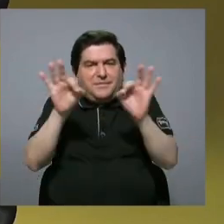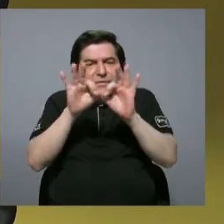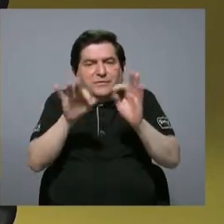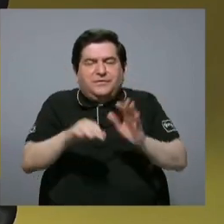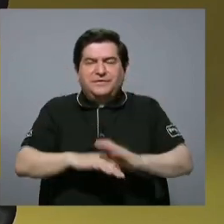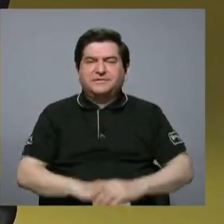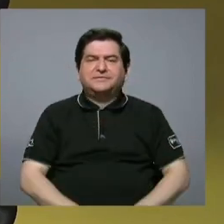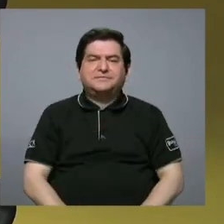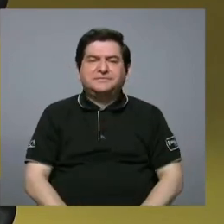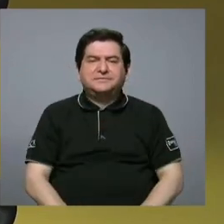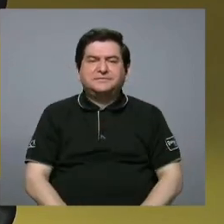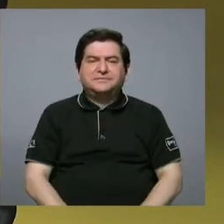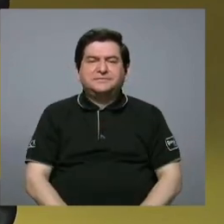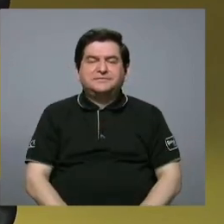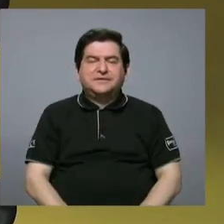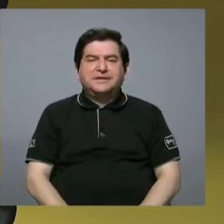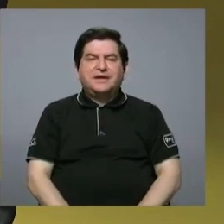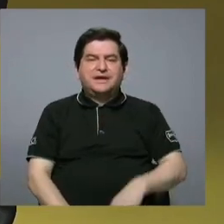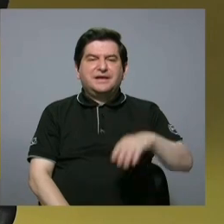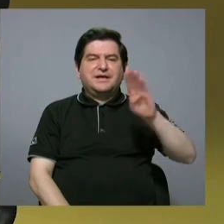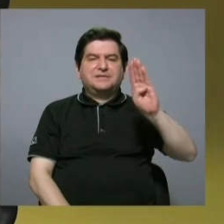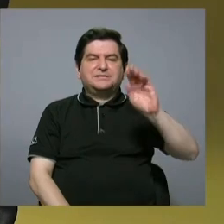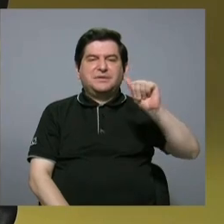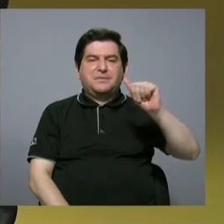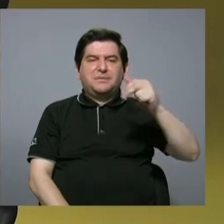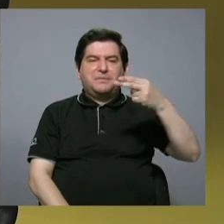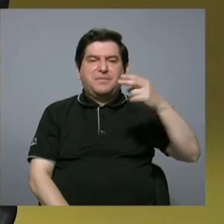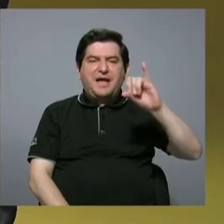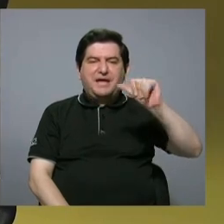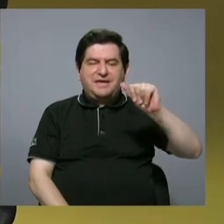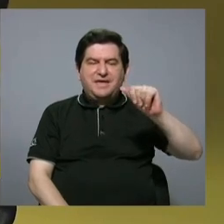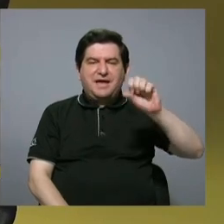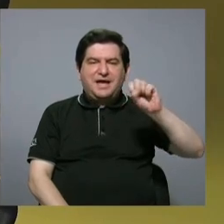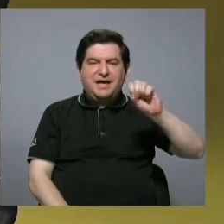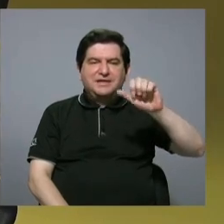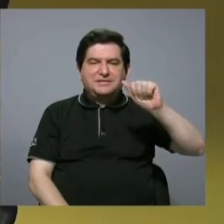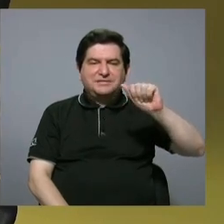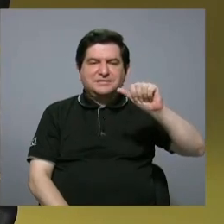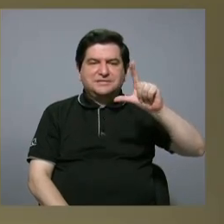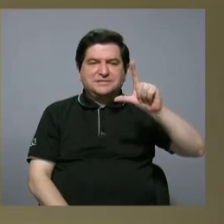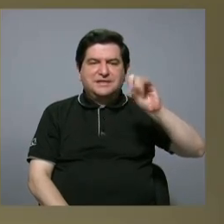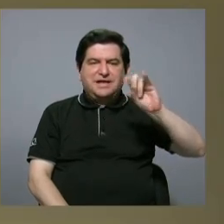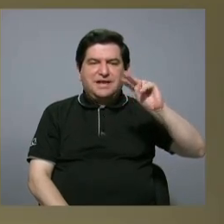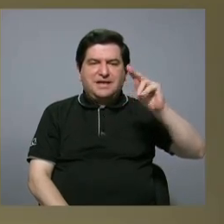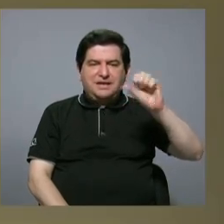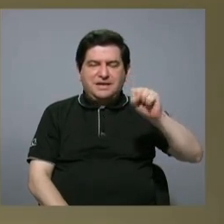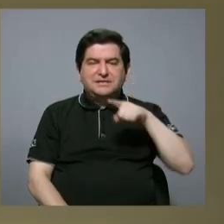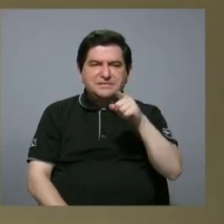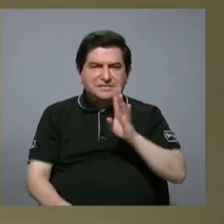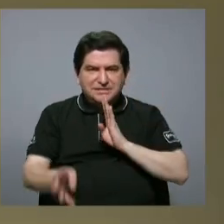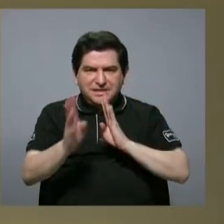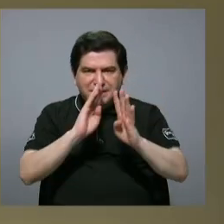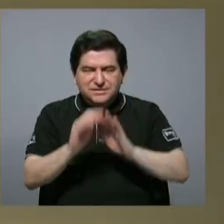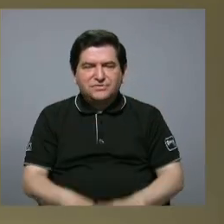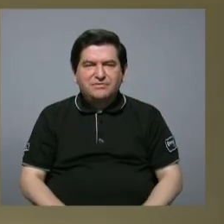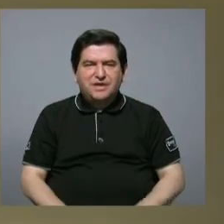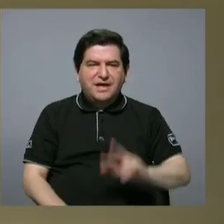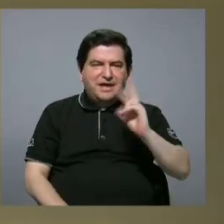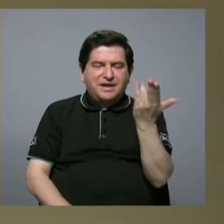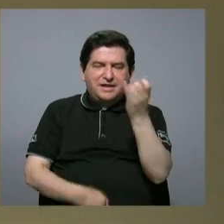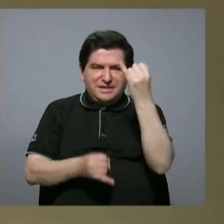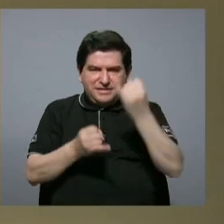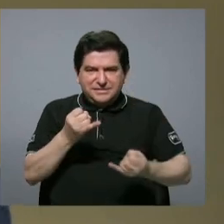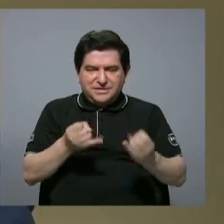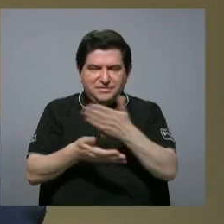es la Bahía de Salinas, la mitad de la Bahía de Salinas. Tal vez de la Bahía de Salinas conversamos en el tercero y